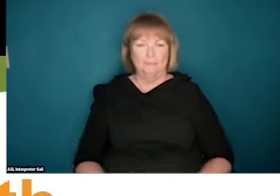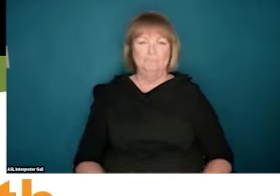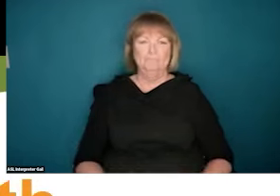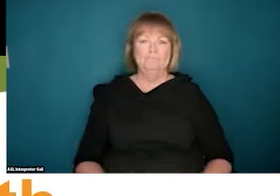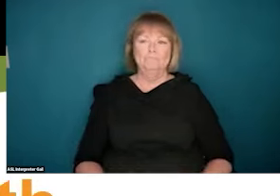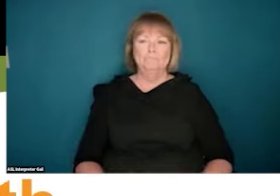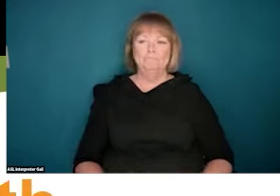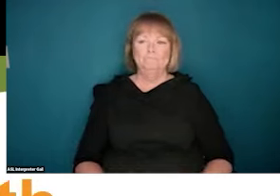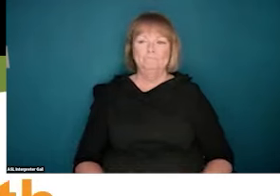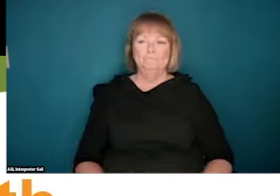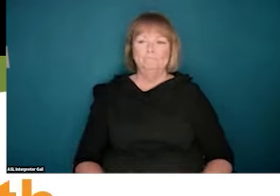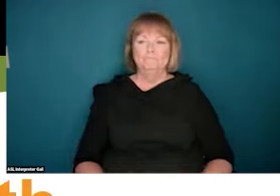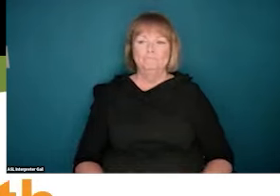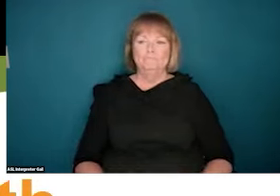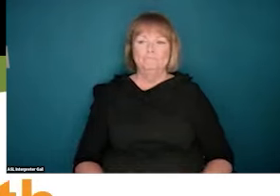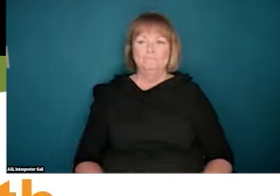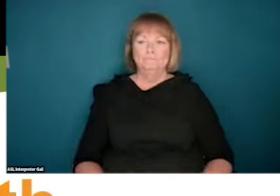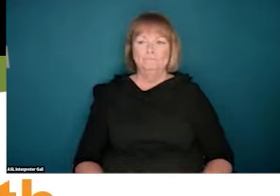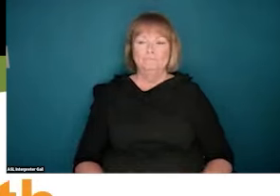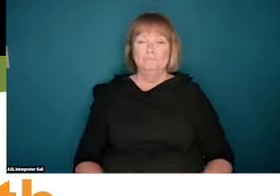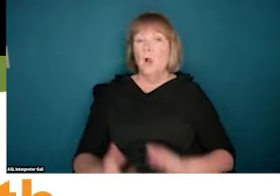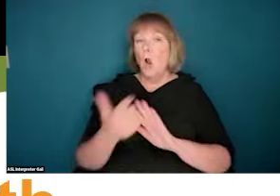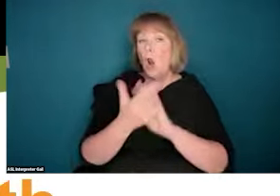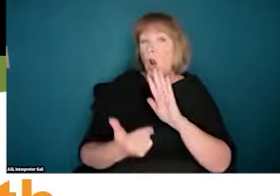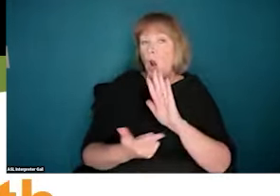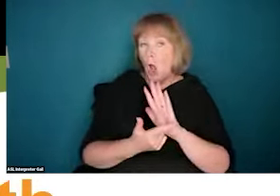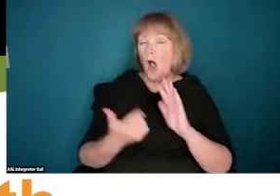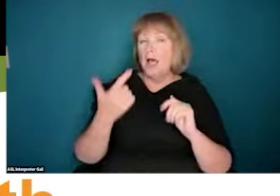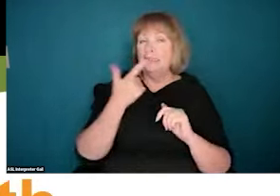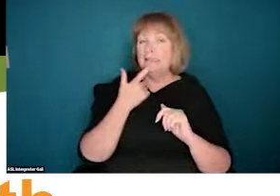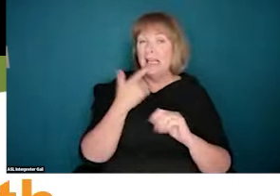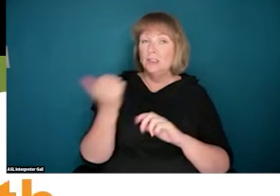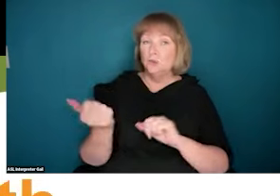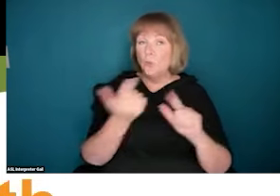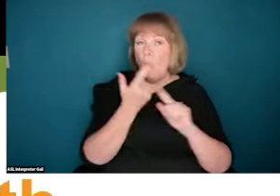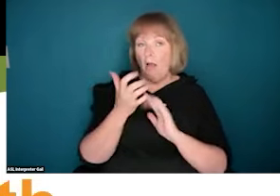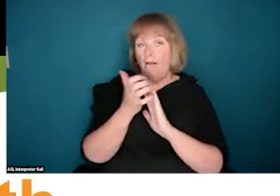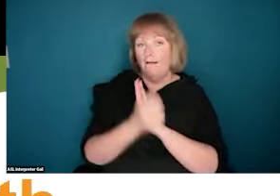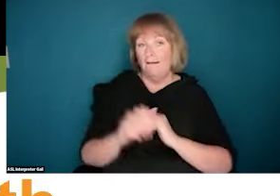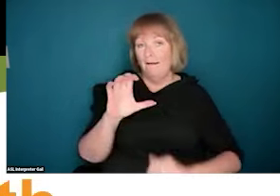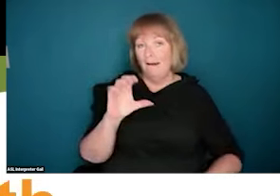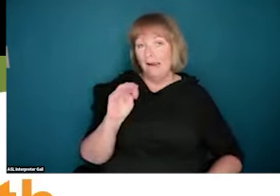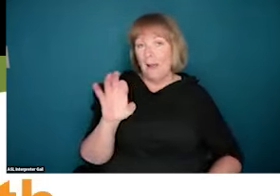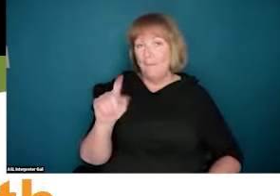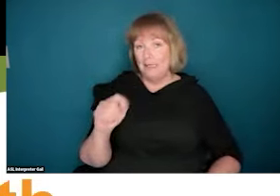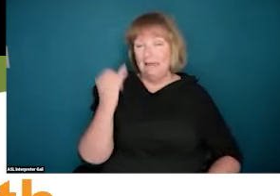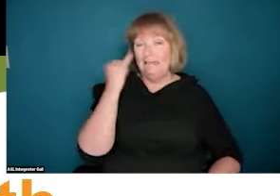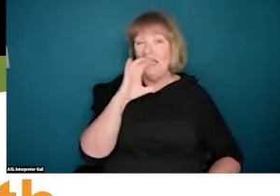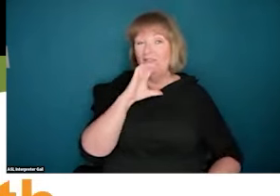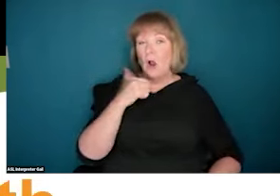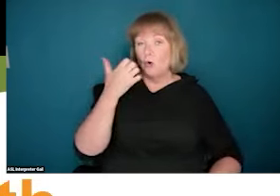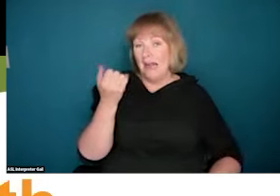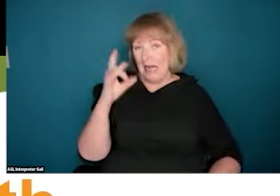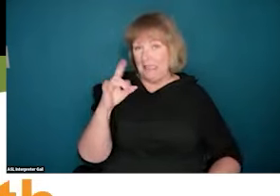18, 12.01 del día que yo cumplo 18 y ya, ¿listo? No. Entonces, todo el mundo, la ley presume